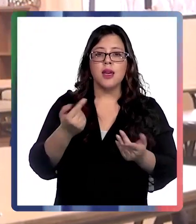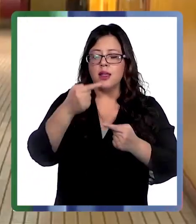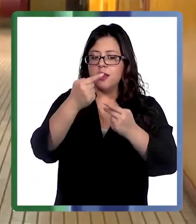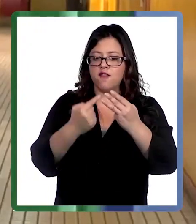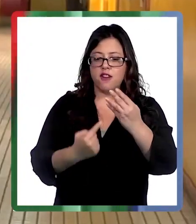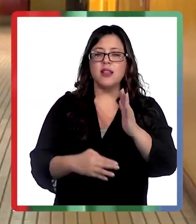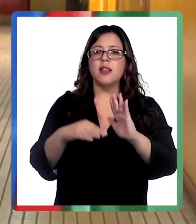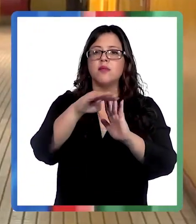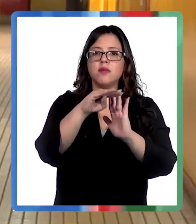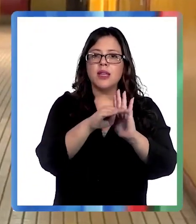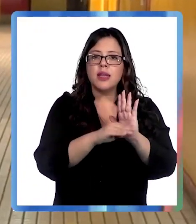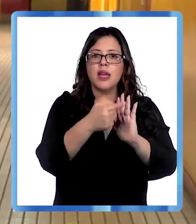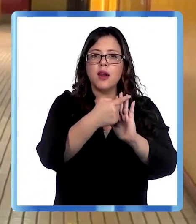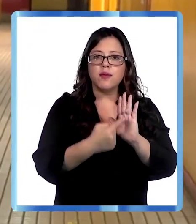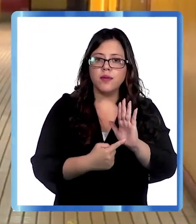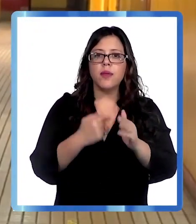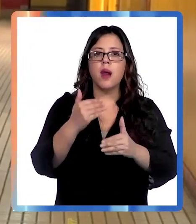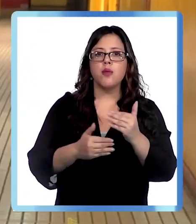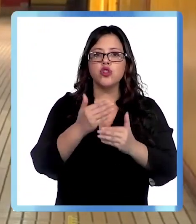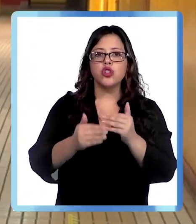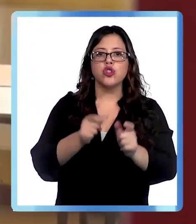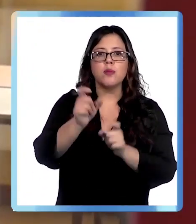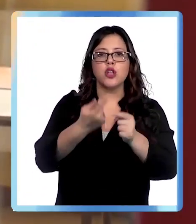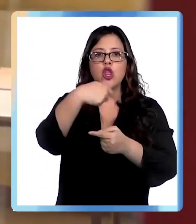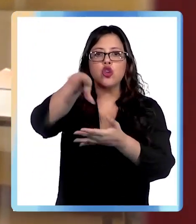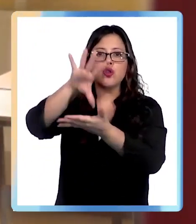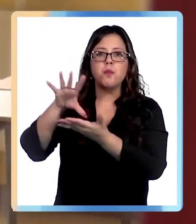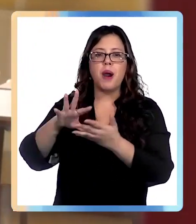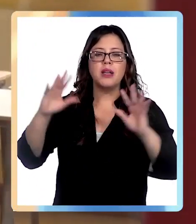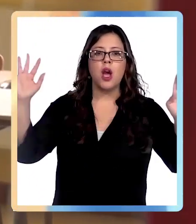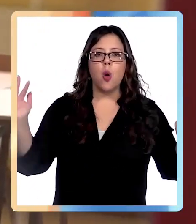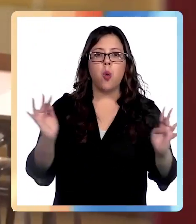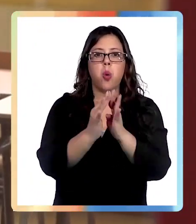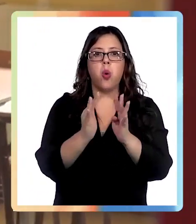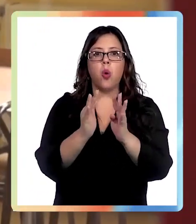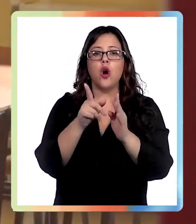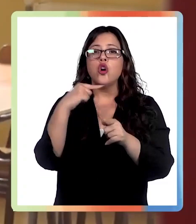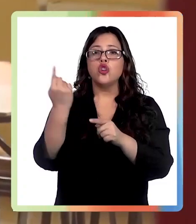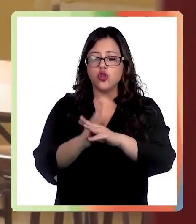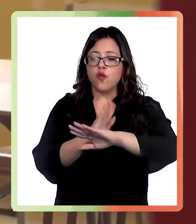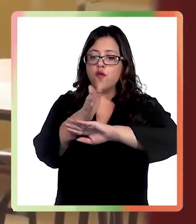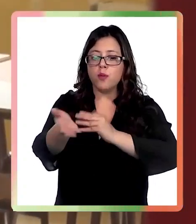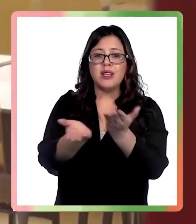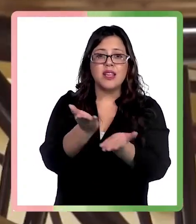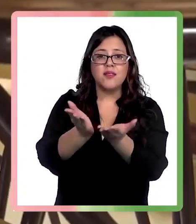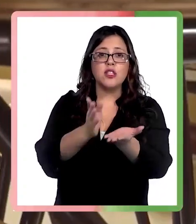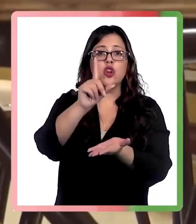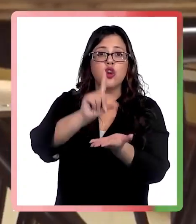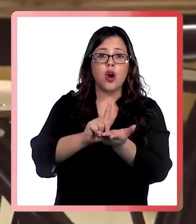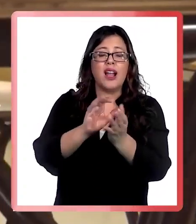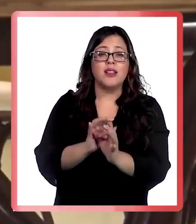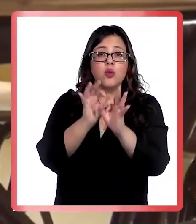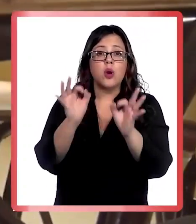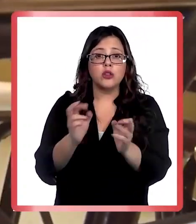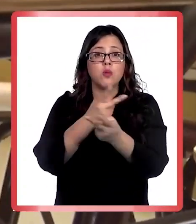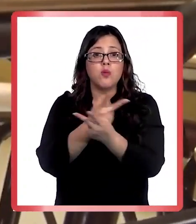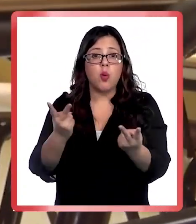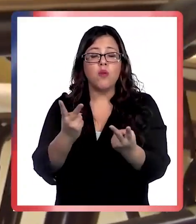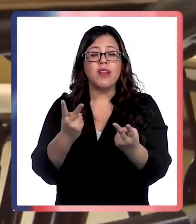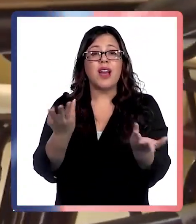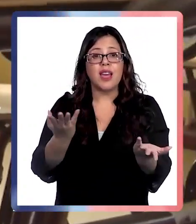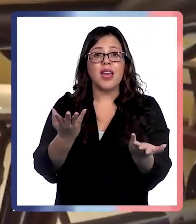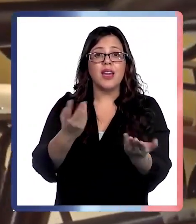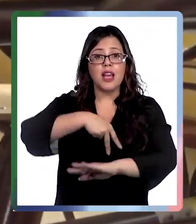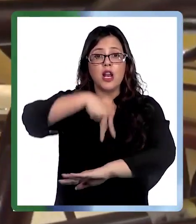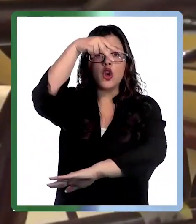generamos una serie de guías respecto a procesos de migración y fuimos precisamente al SLEP en el norte de Chile